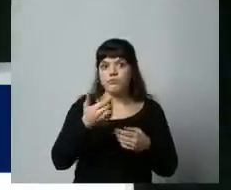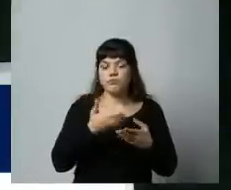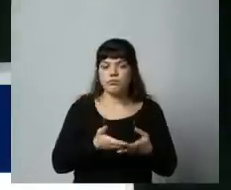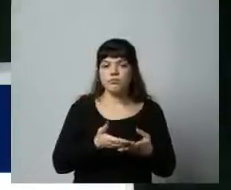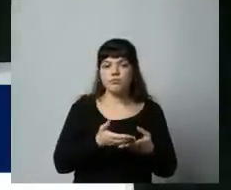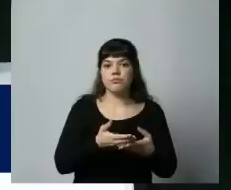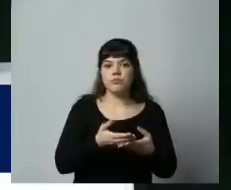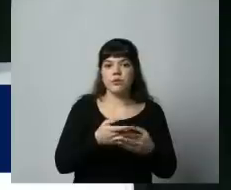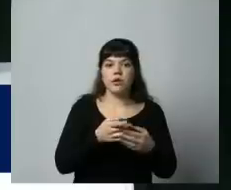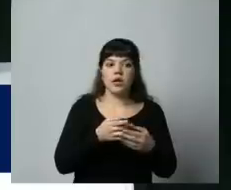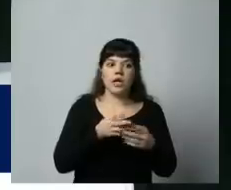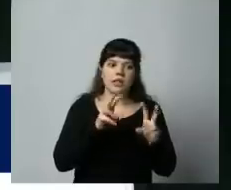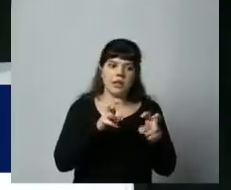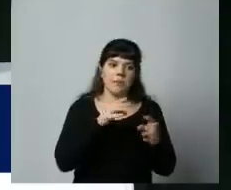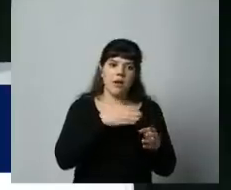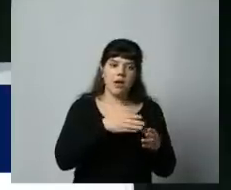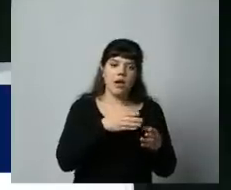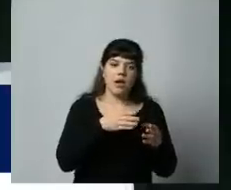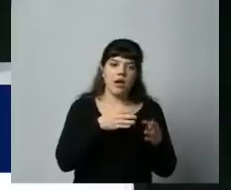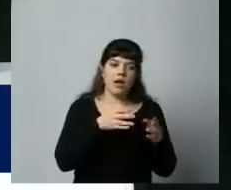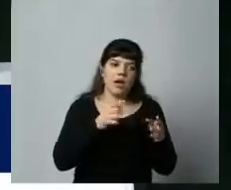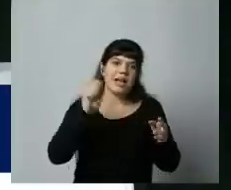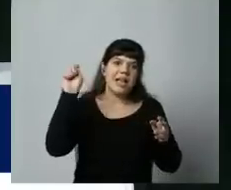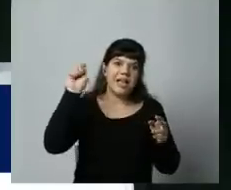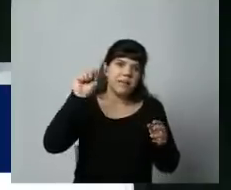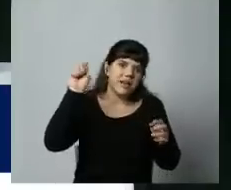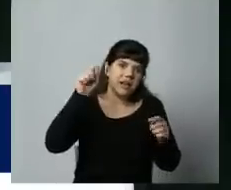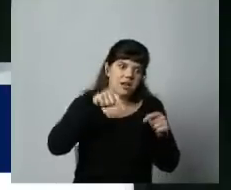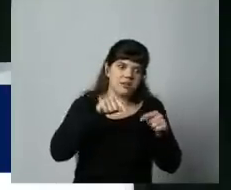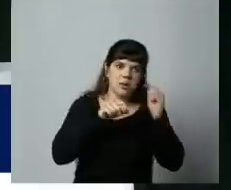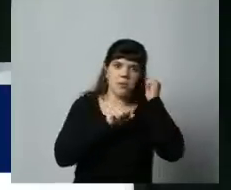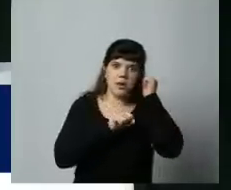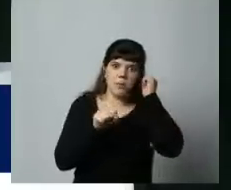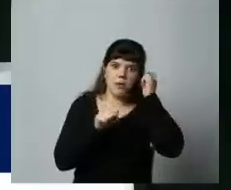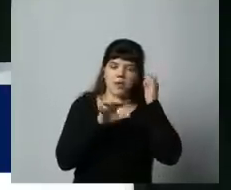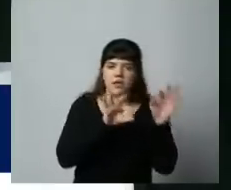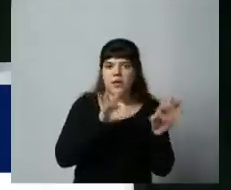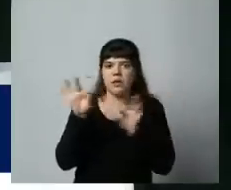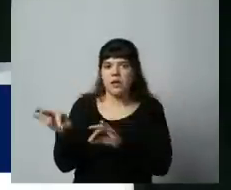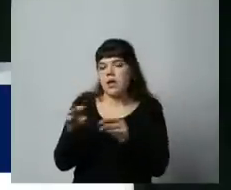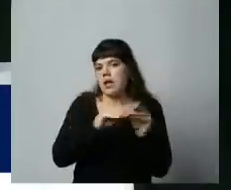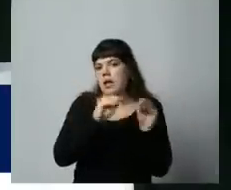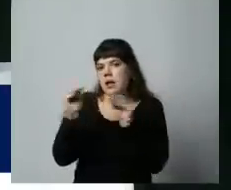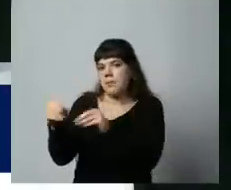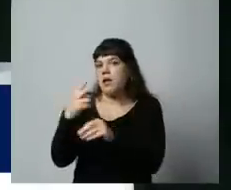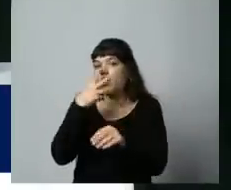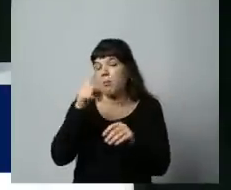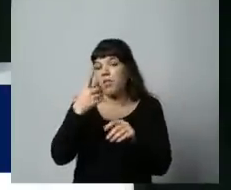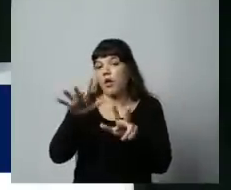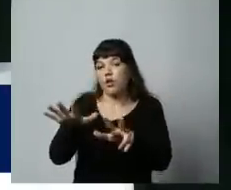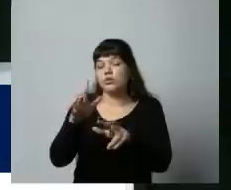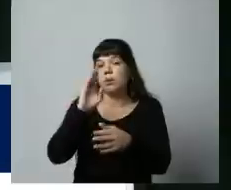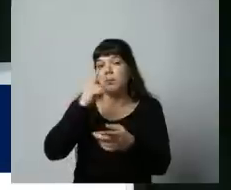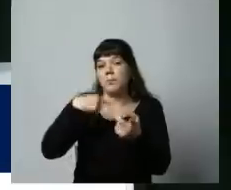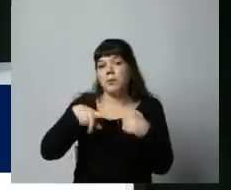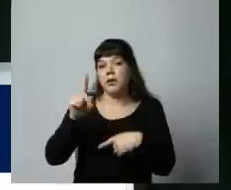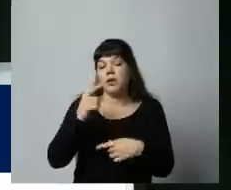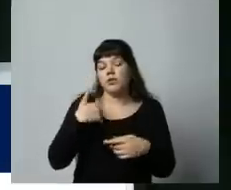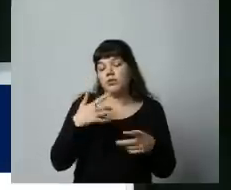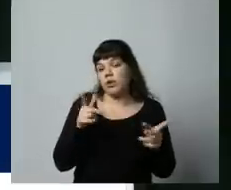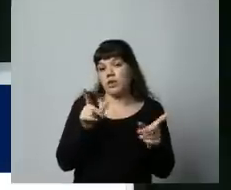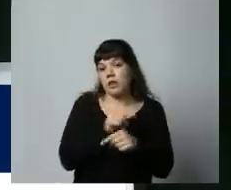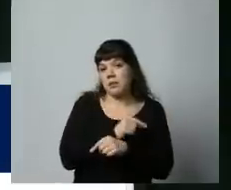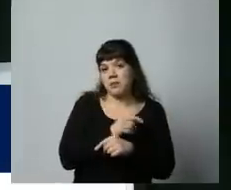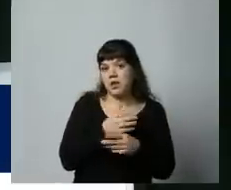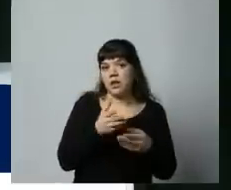justamente poner la emergencia para relocalizar en el 2018 nosotros salimos